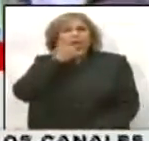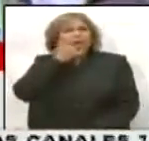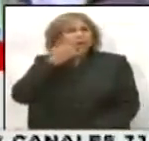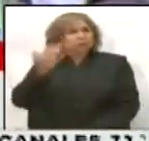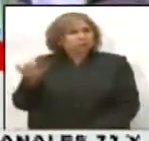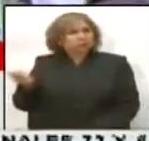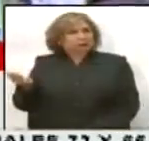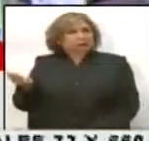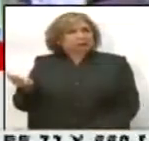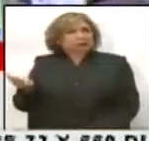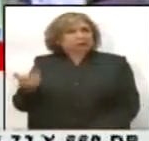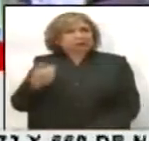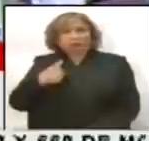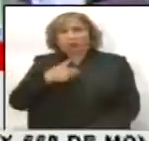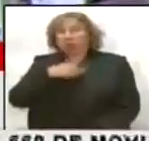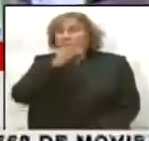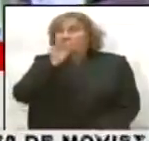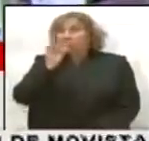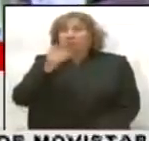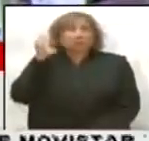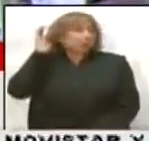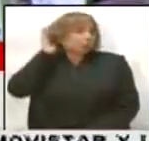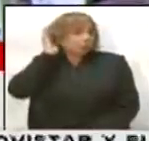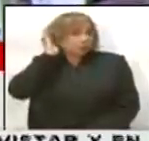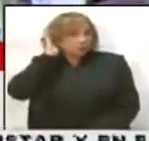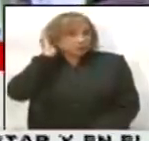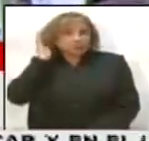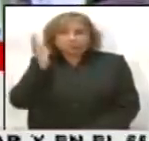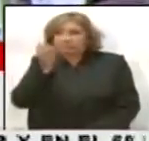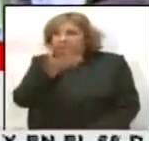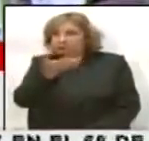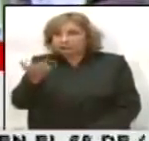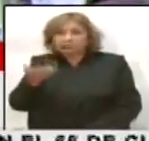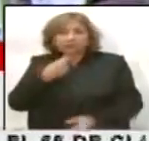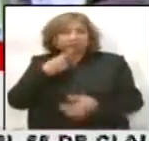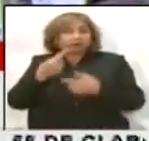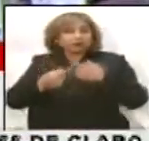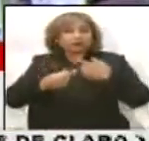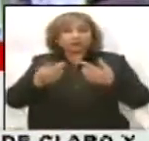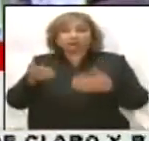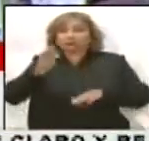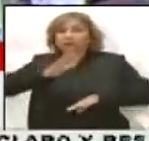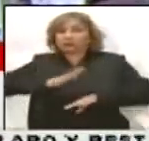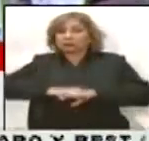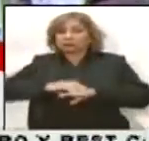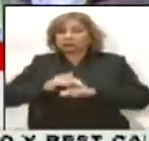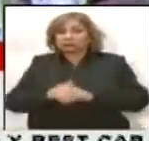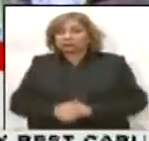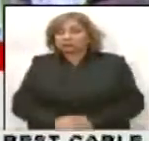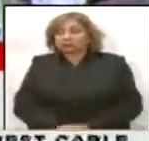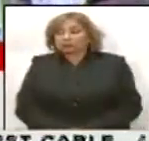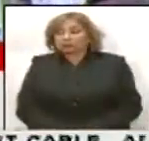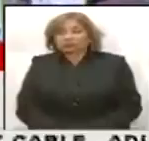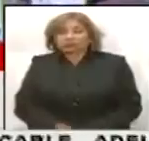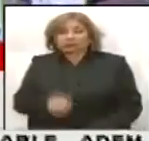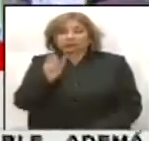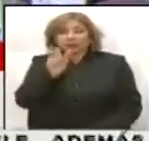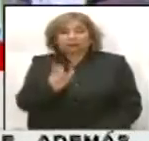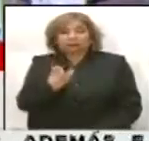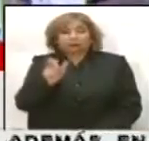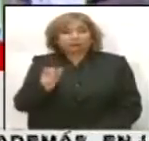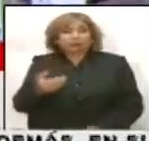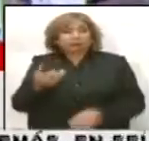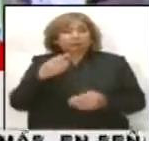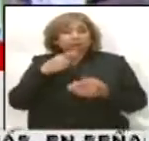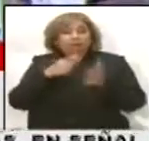Bueno, yo no he escuchado acá, por ejemplo, algún descargo, alguna información sobre la sobre lo que la persona en